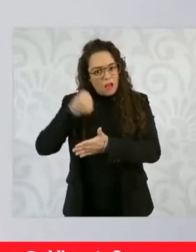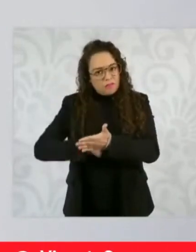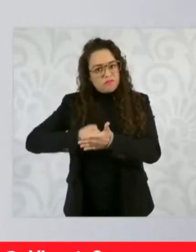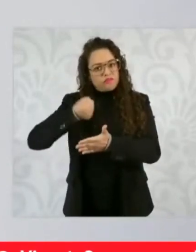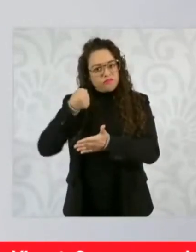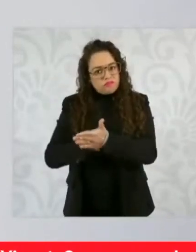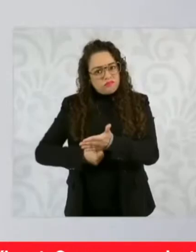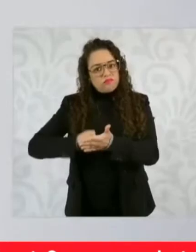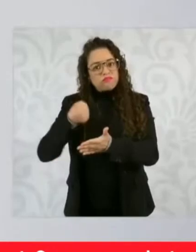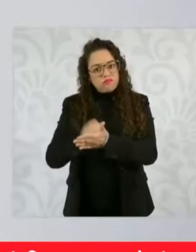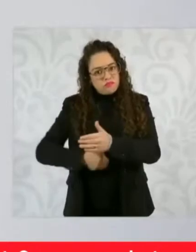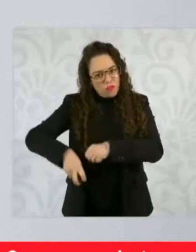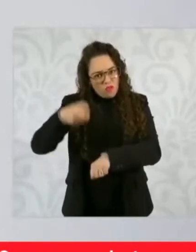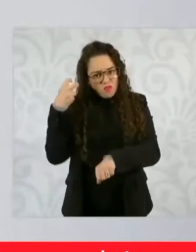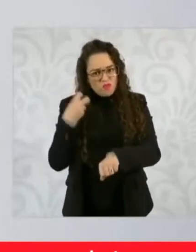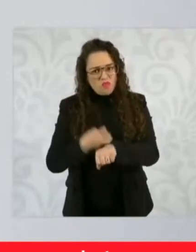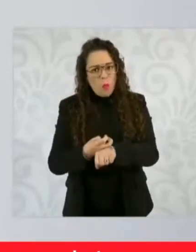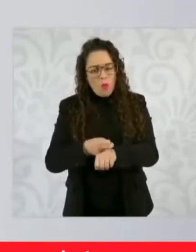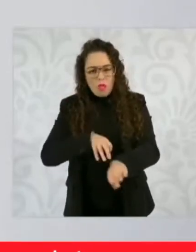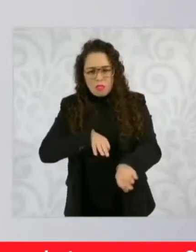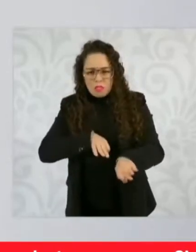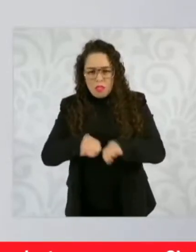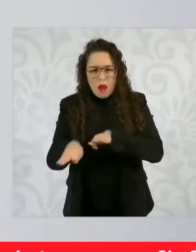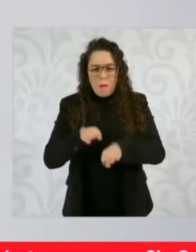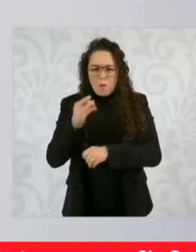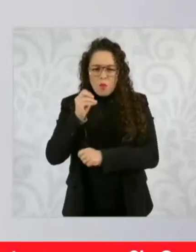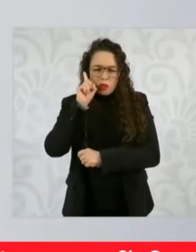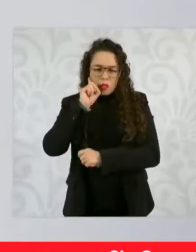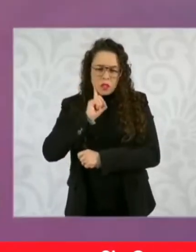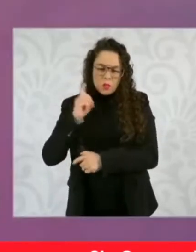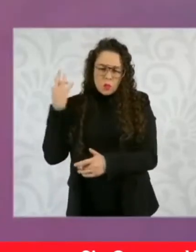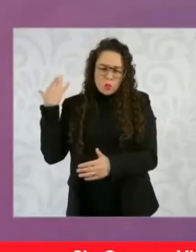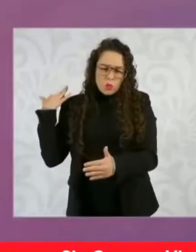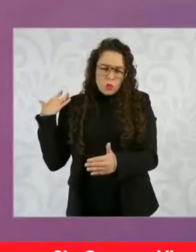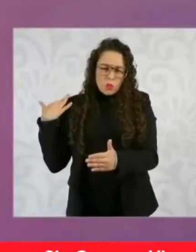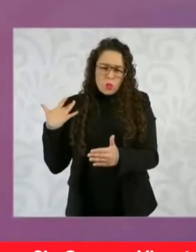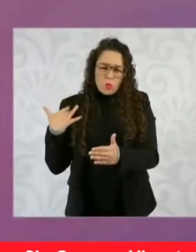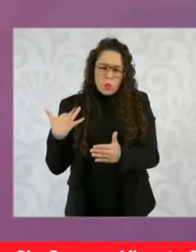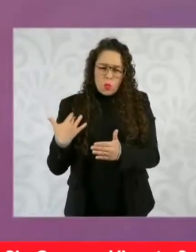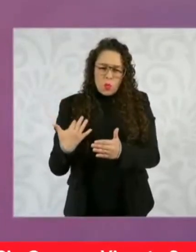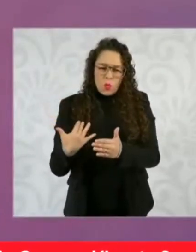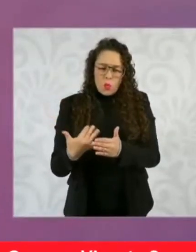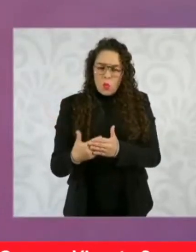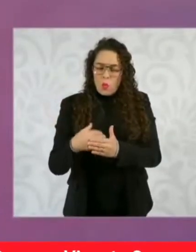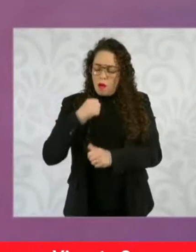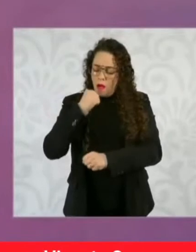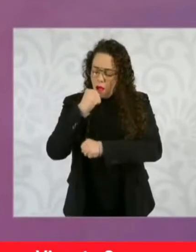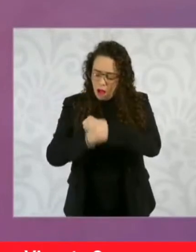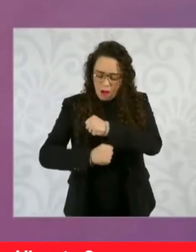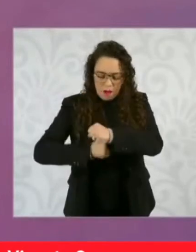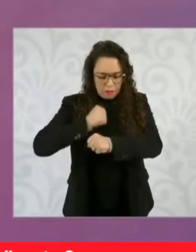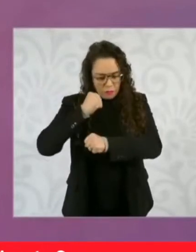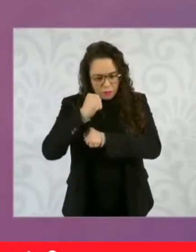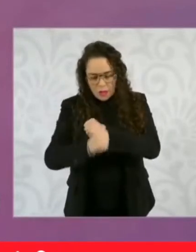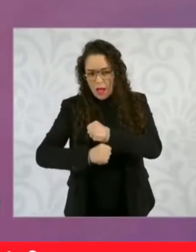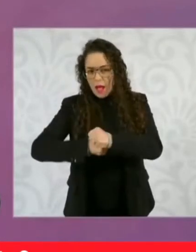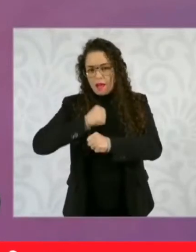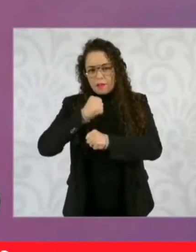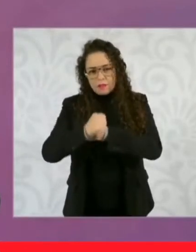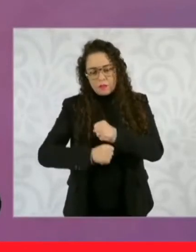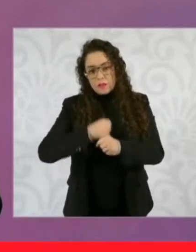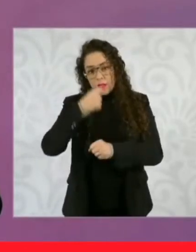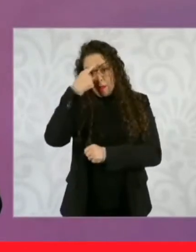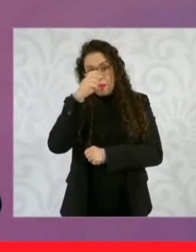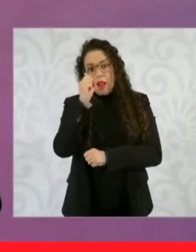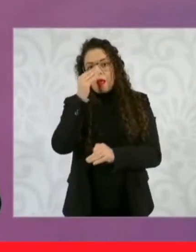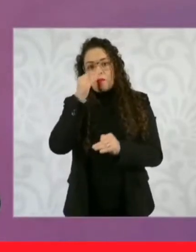lucha que, como les decía, pues tuvo décadas de organización de distintas sufragistas y en